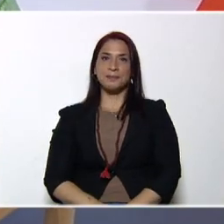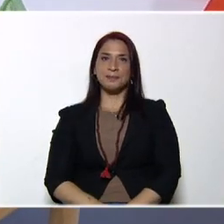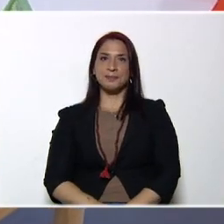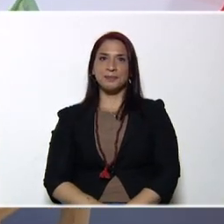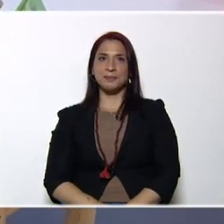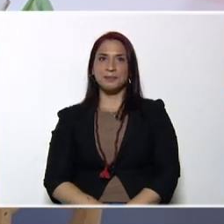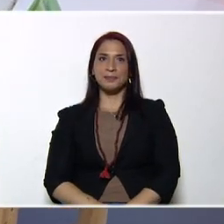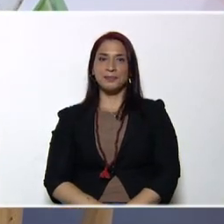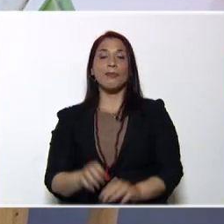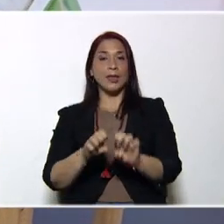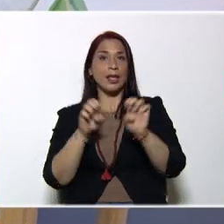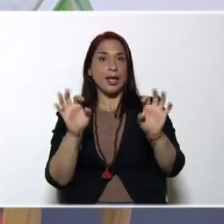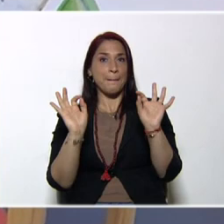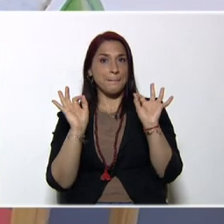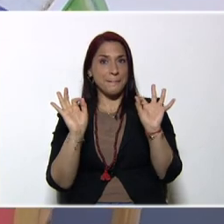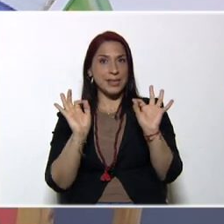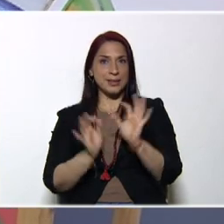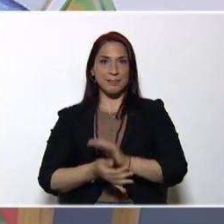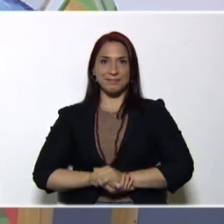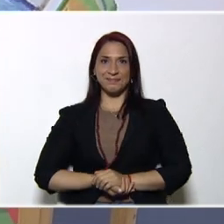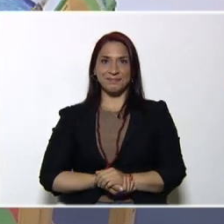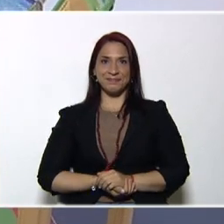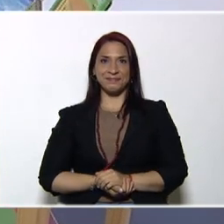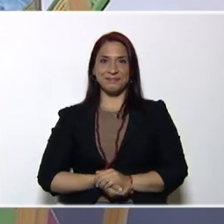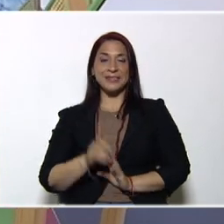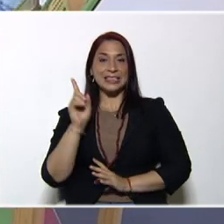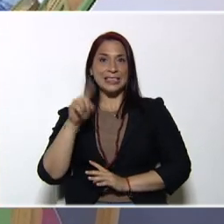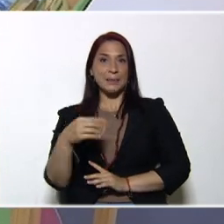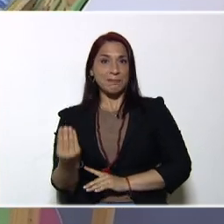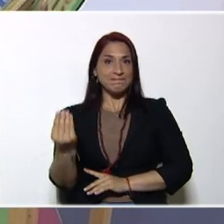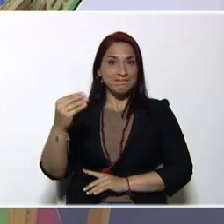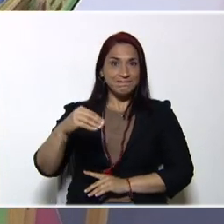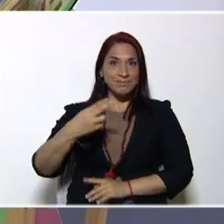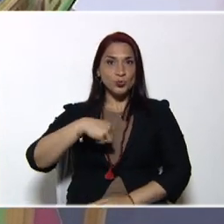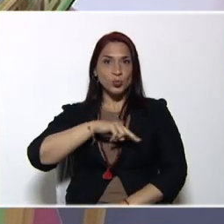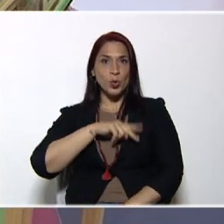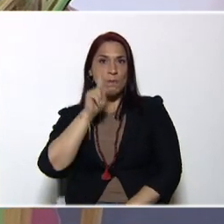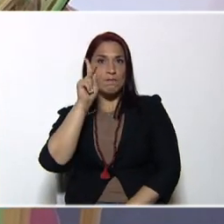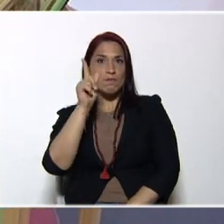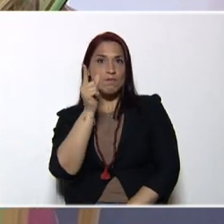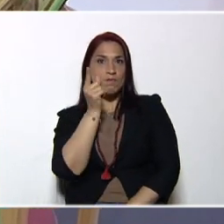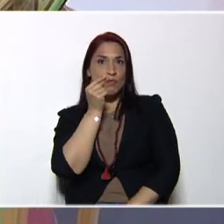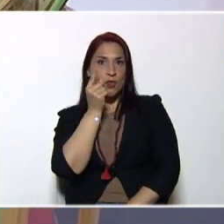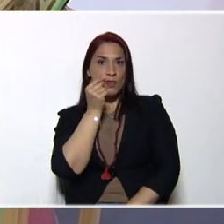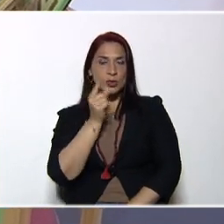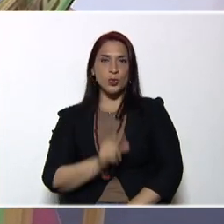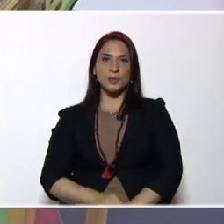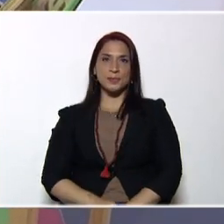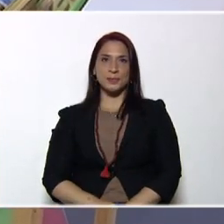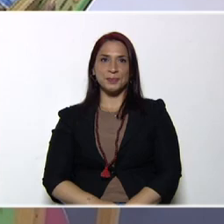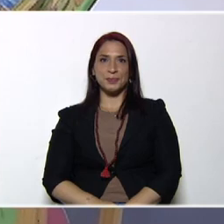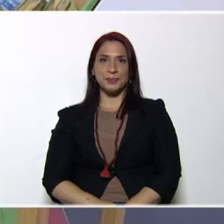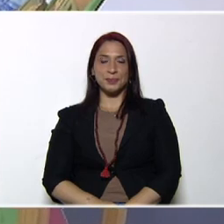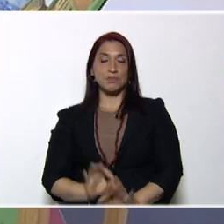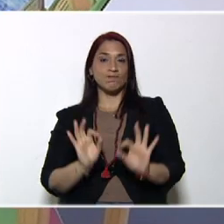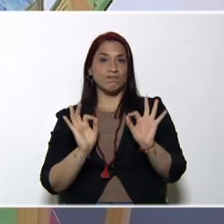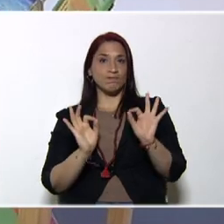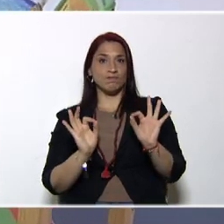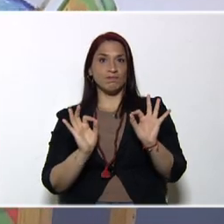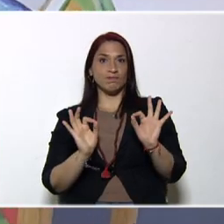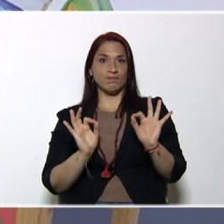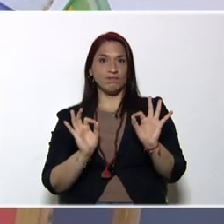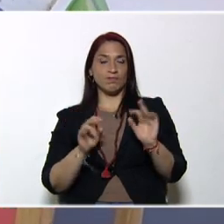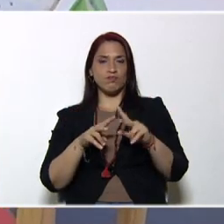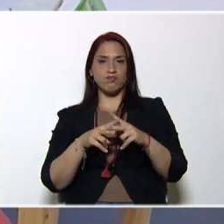Gubella en la modalidad de educación especial y por supuesto nuestro profesor Reinaldo Rodríguez, especialista